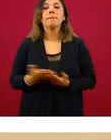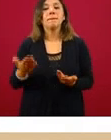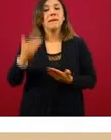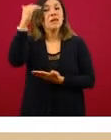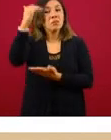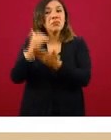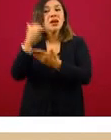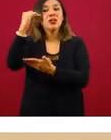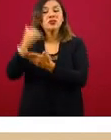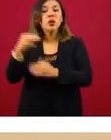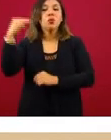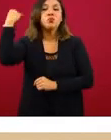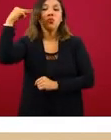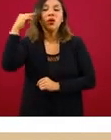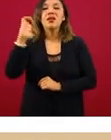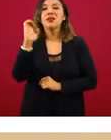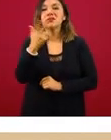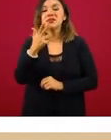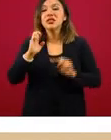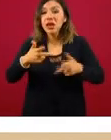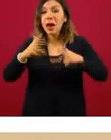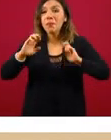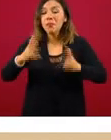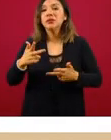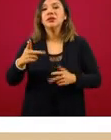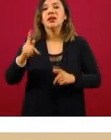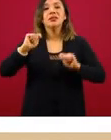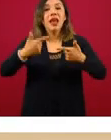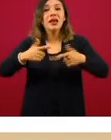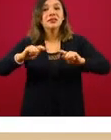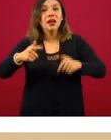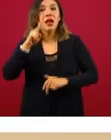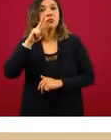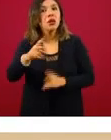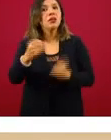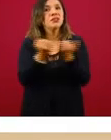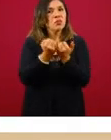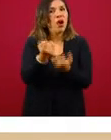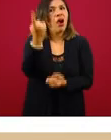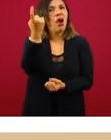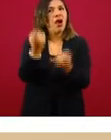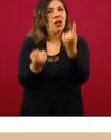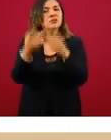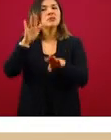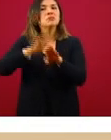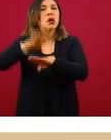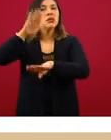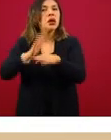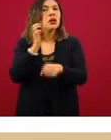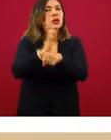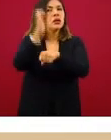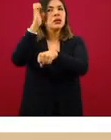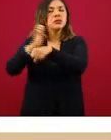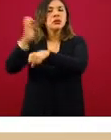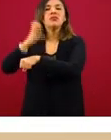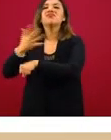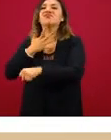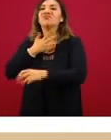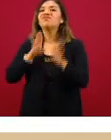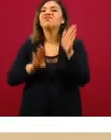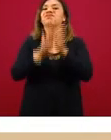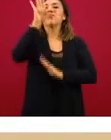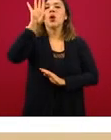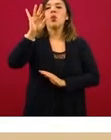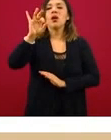porcentajes, Morelia, Chiapas, Tlaxcala, pero igual vemos cómo sí son algunas más las entidades federativas que superan ya